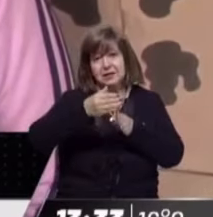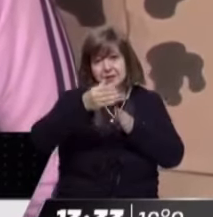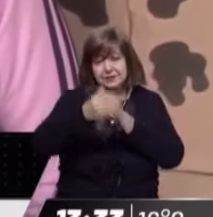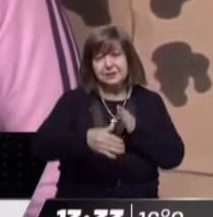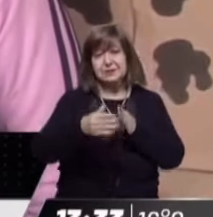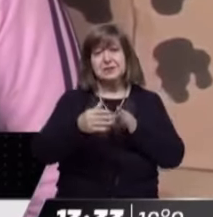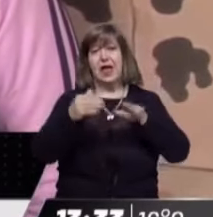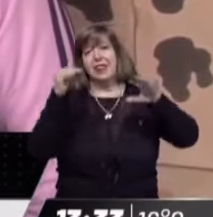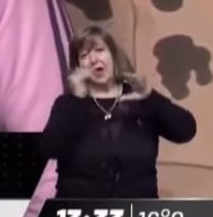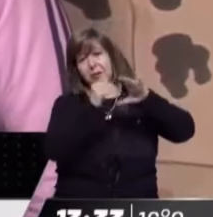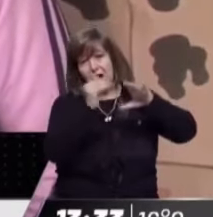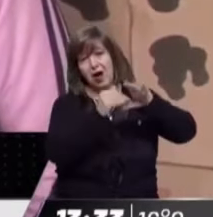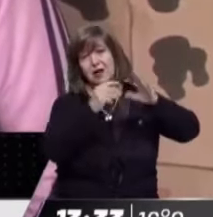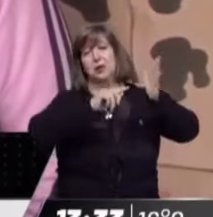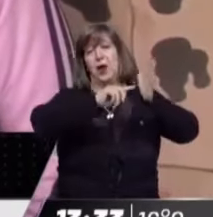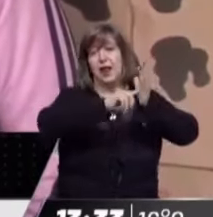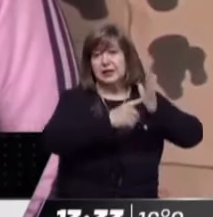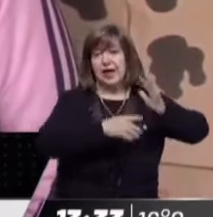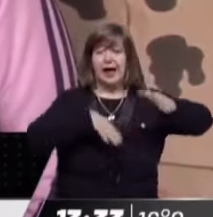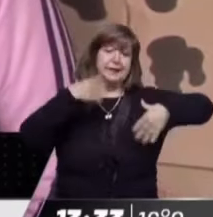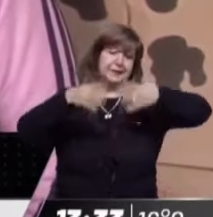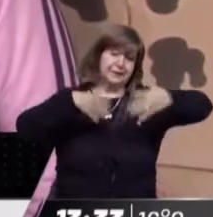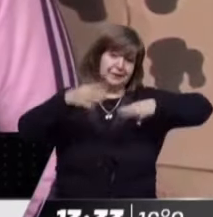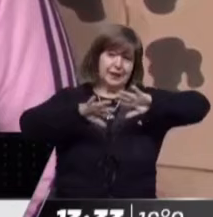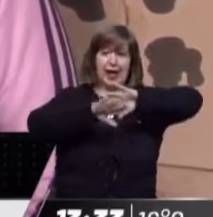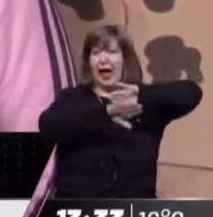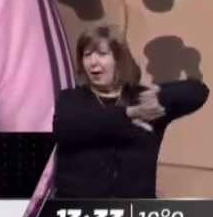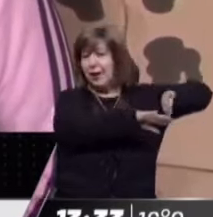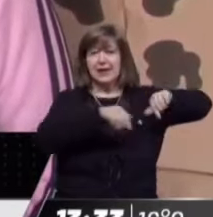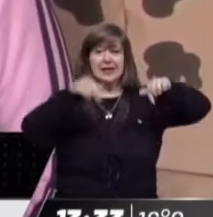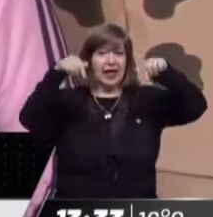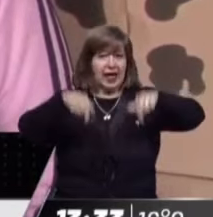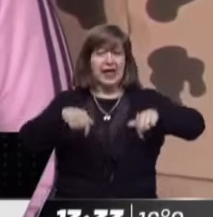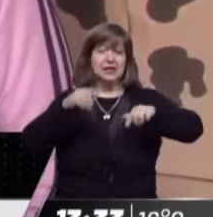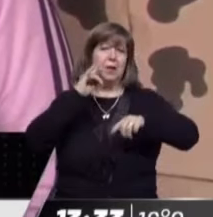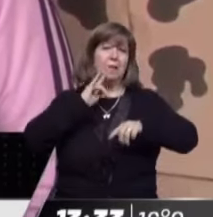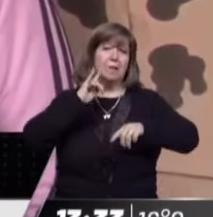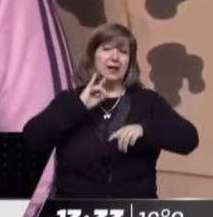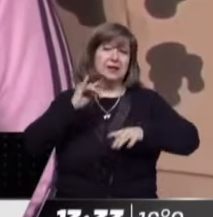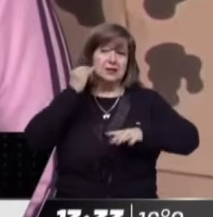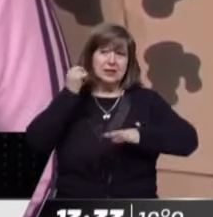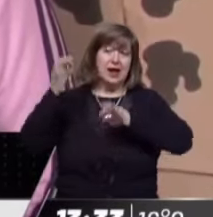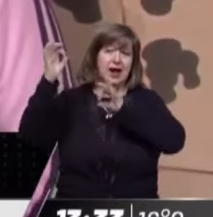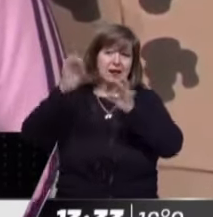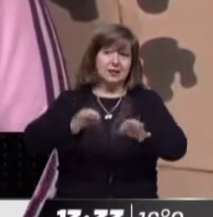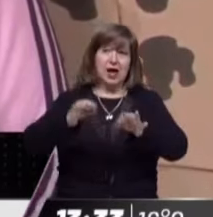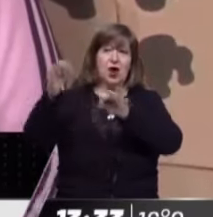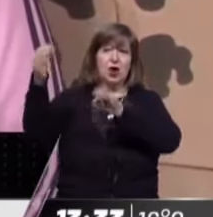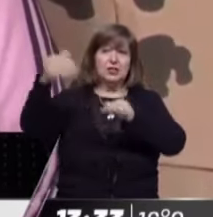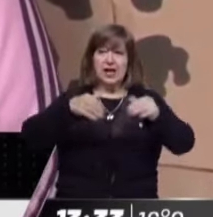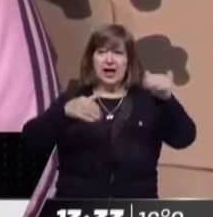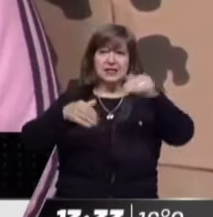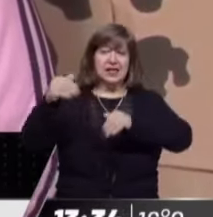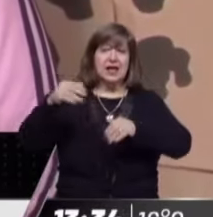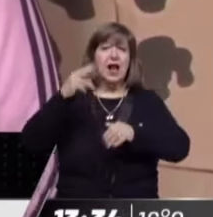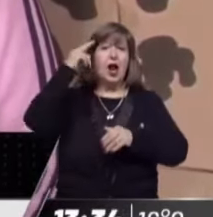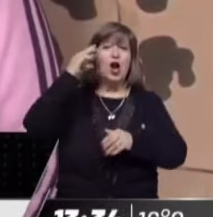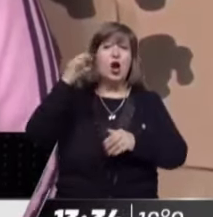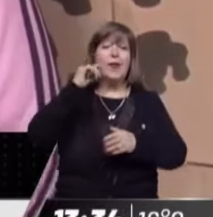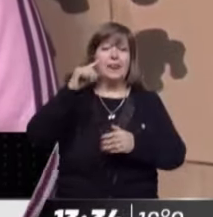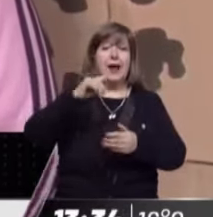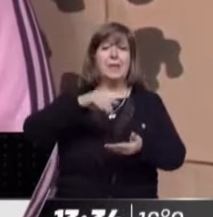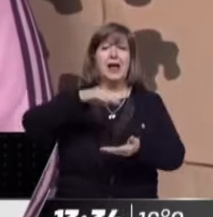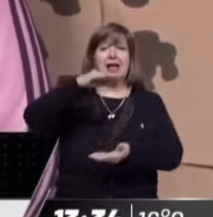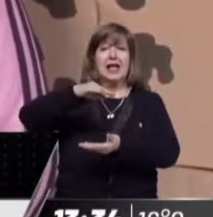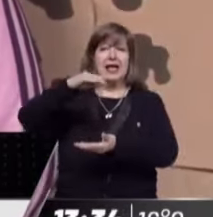depósitos bueno polémica de por medio la cuestión es que Mendoza empezó a recibir los 90,000 kg de leche que